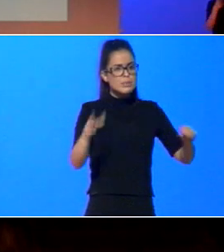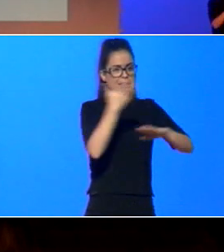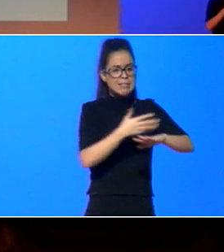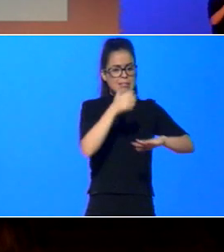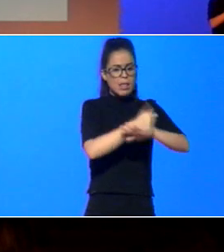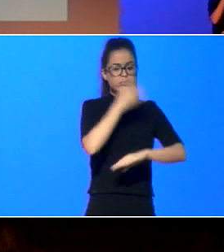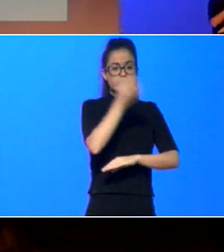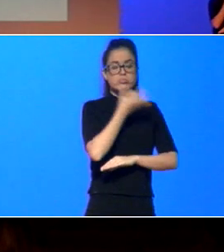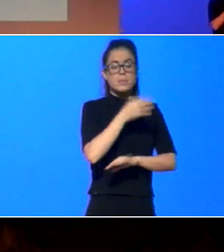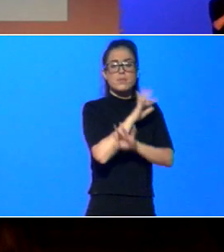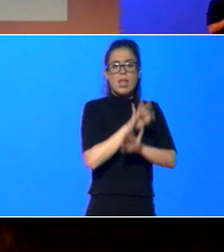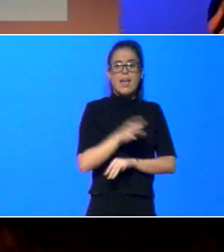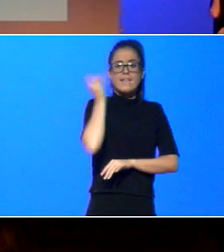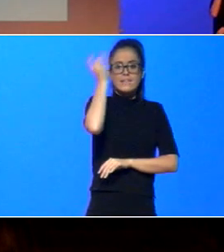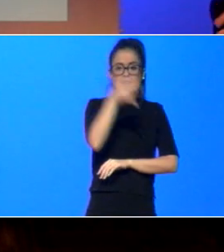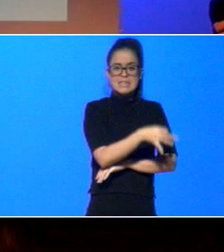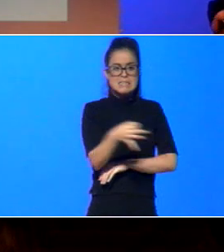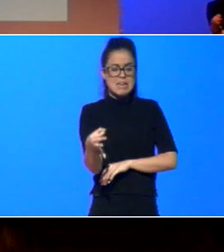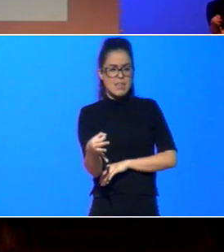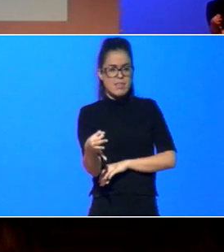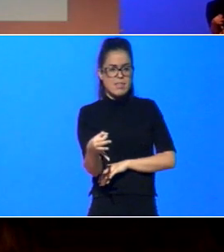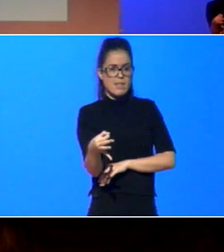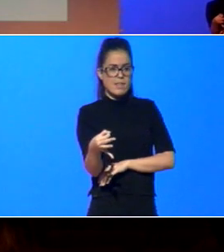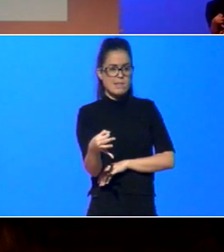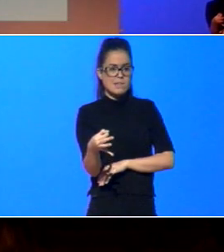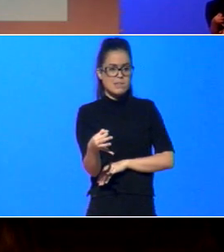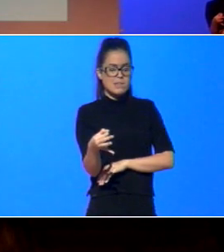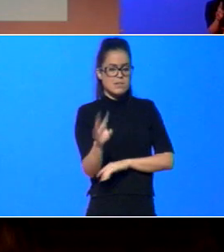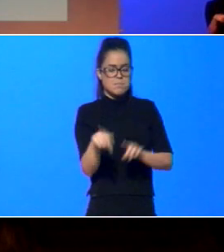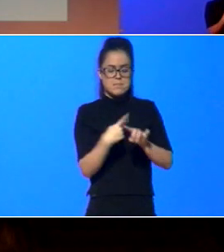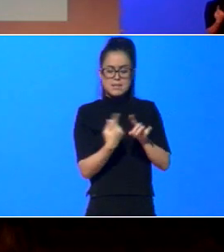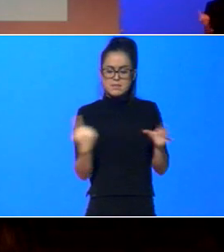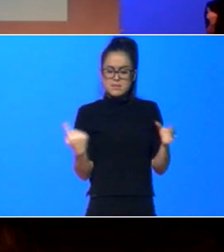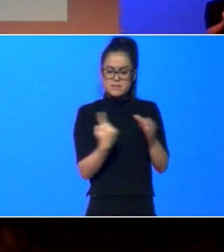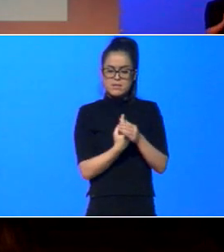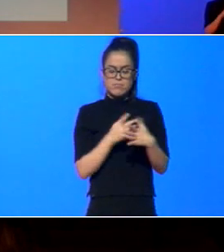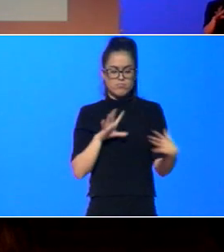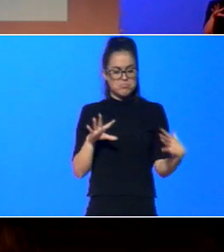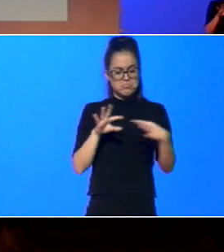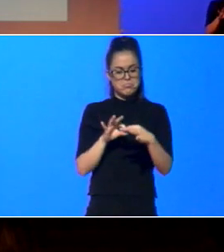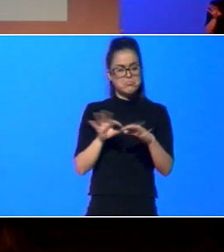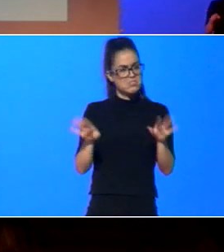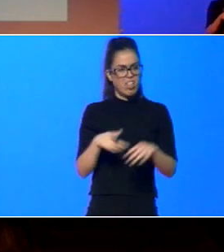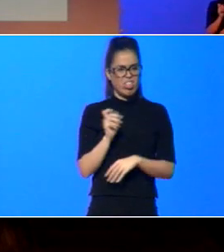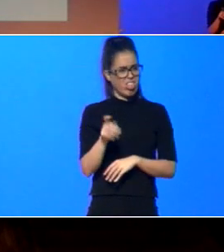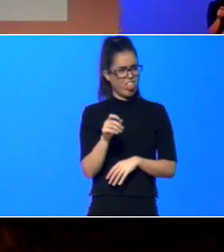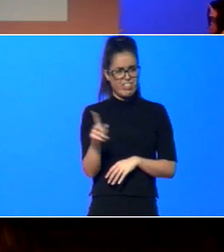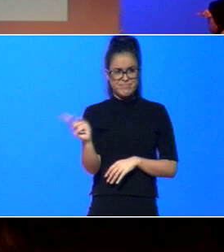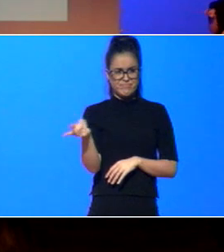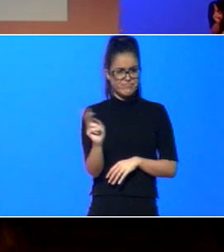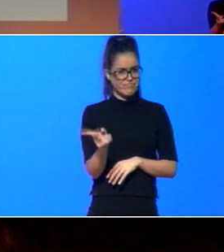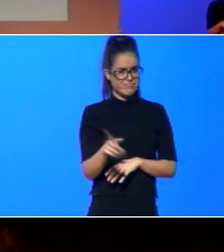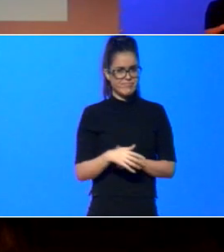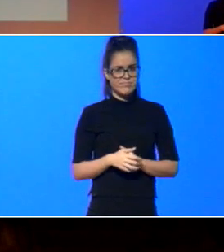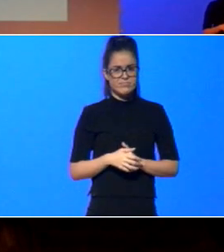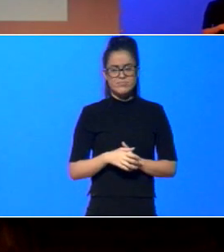la idea vincular la idea de excelencia con la idea de diversidad esto es fundamental y esto no ocurre no